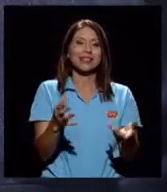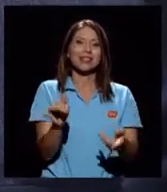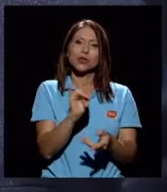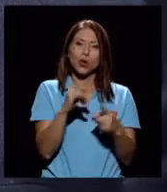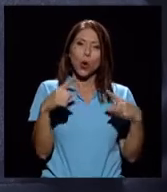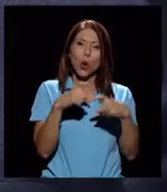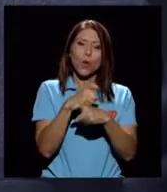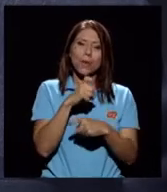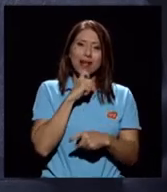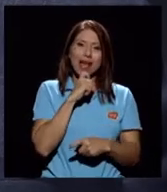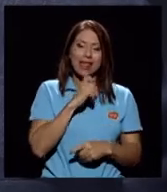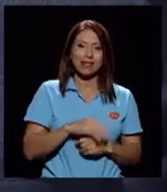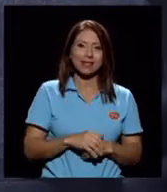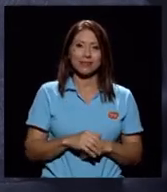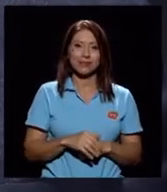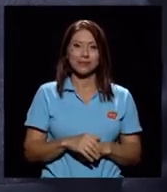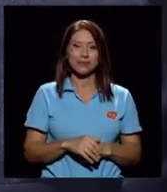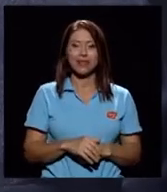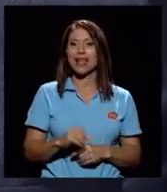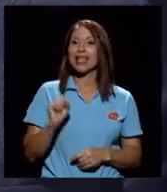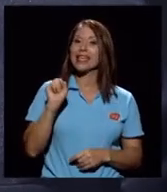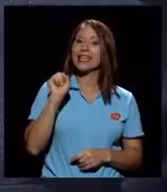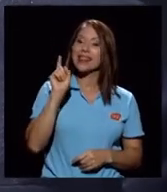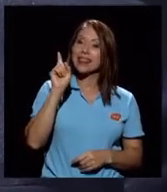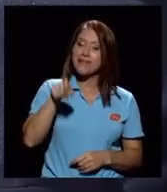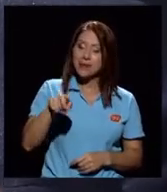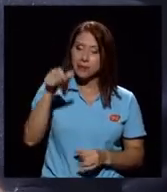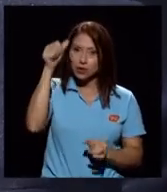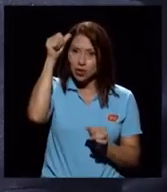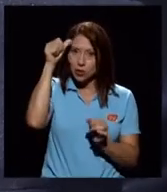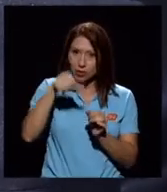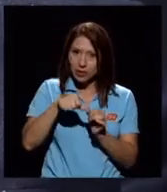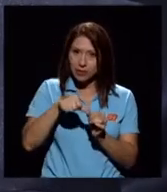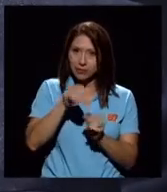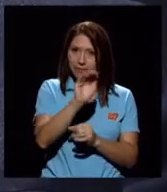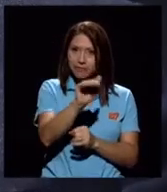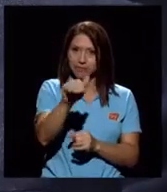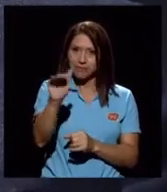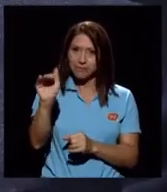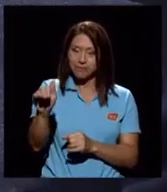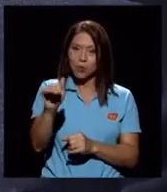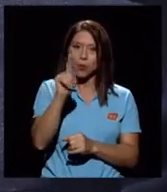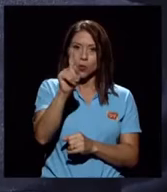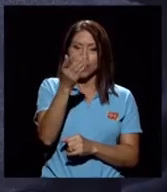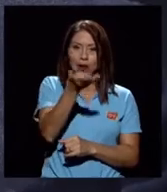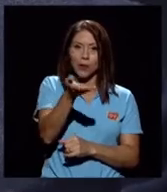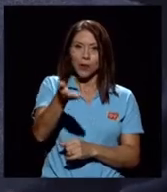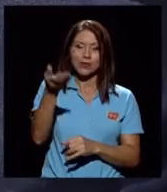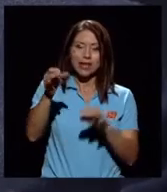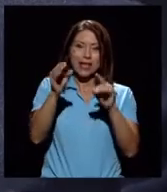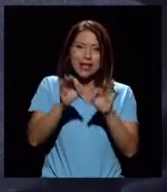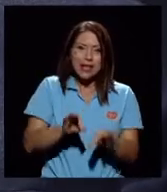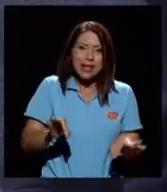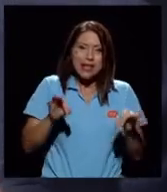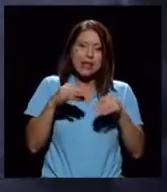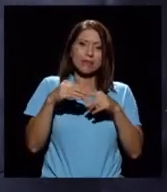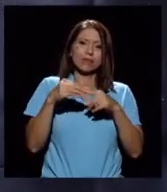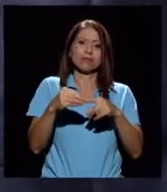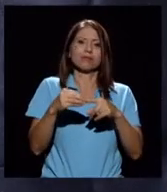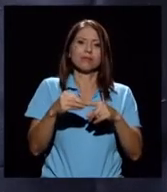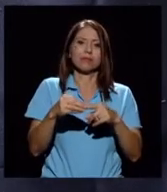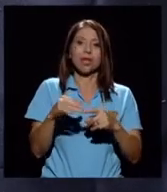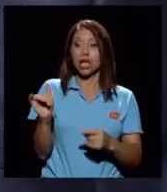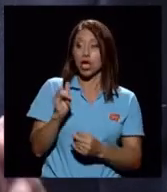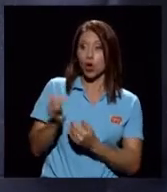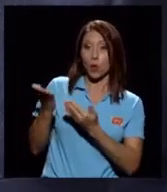complicadas y si tenemos que recordarle a los costarricenses una cosa que me parece que es esencial y como